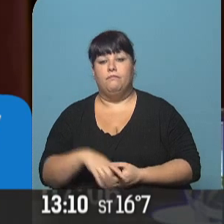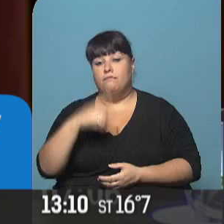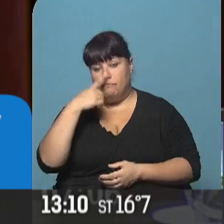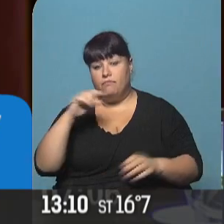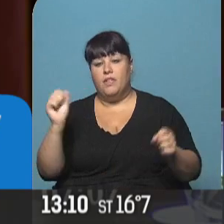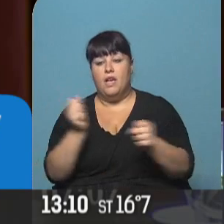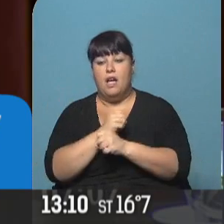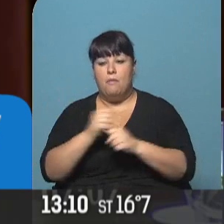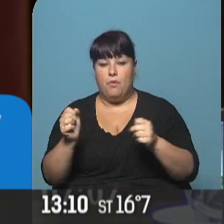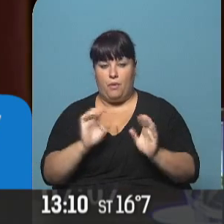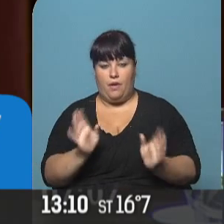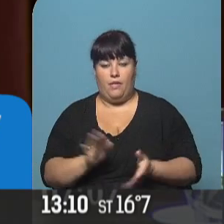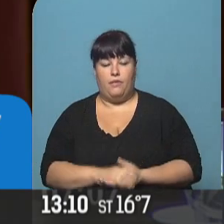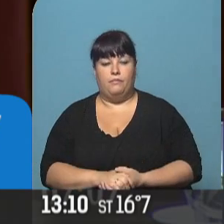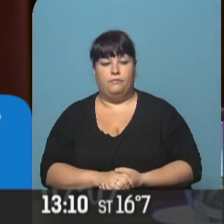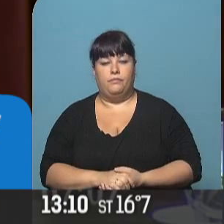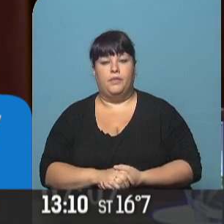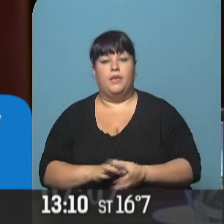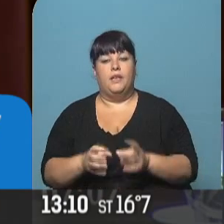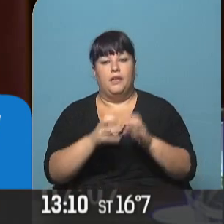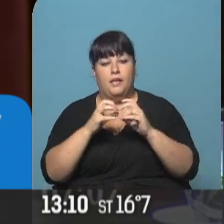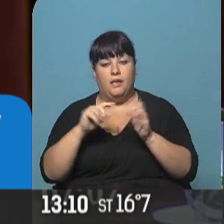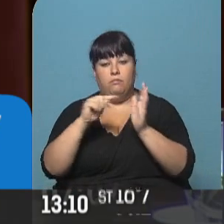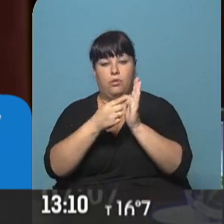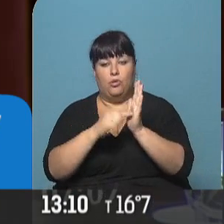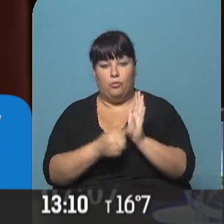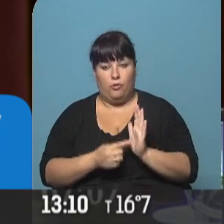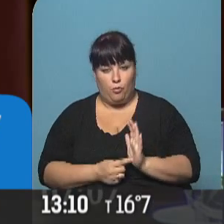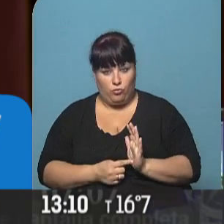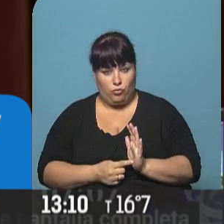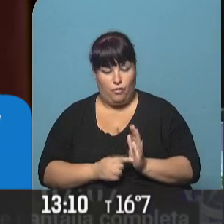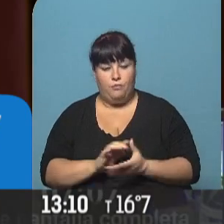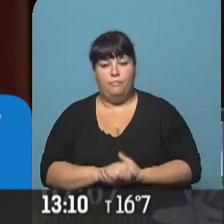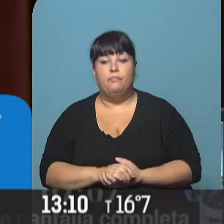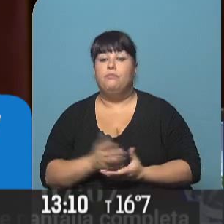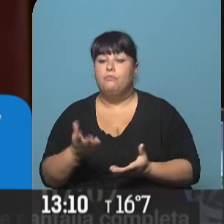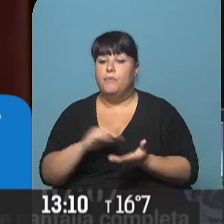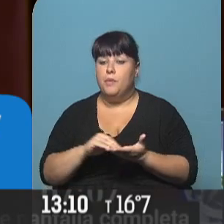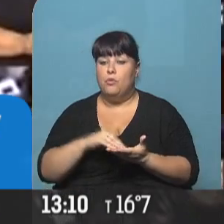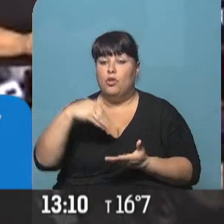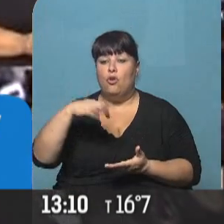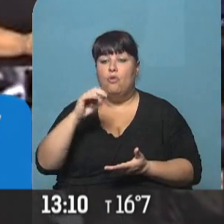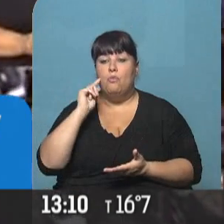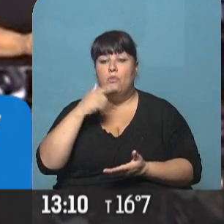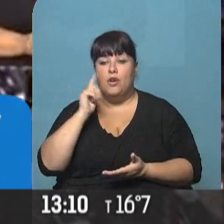Resulta afirmativo. Tratamiento en particular. Sí, diputado Moisés.